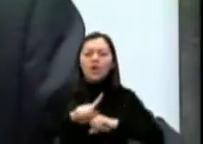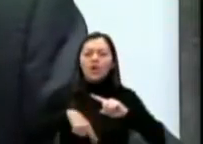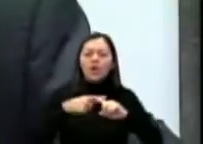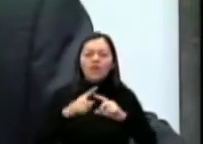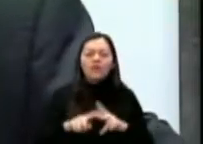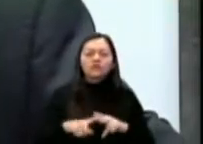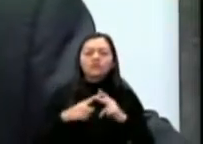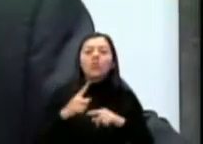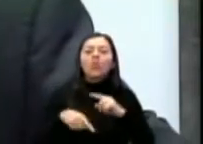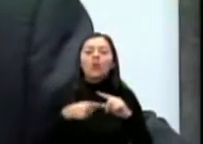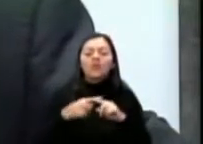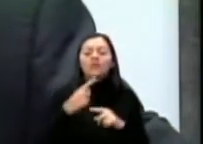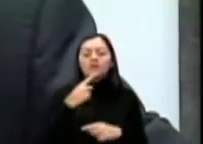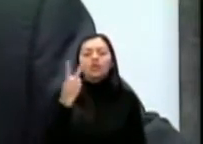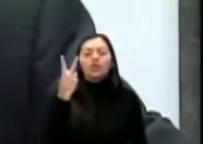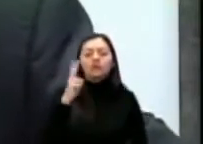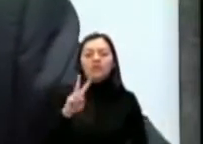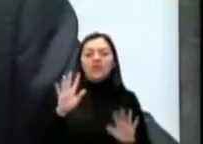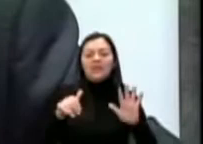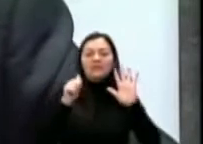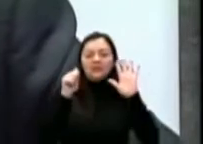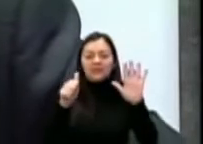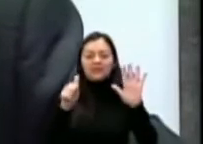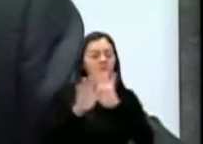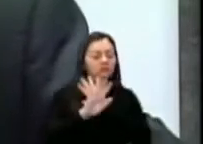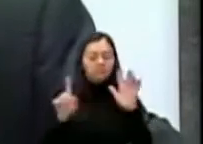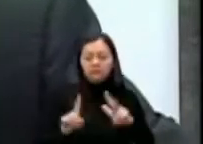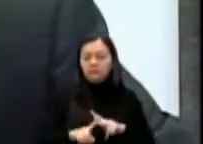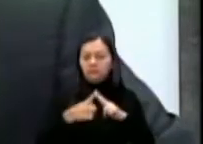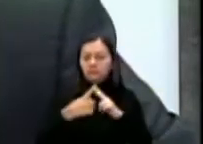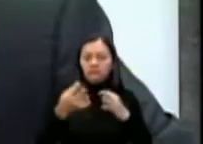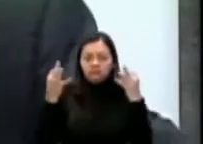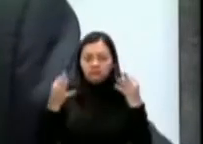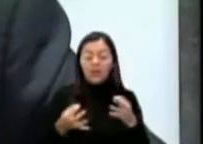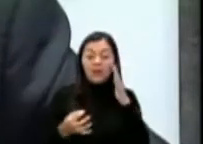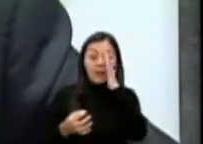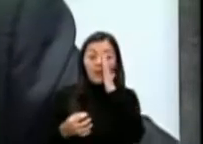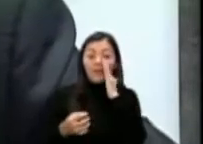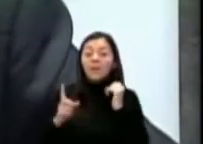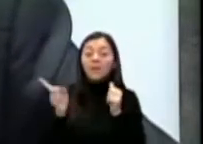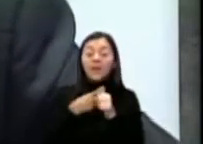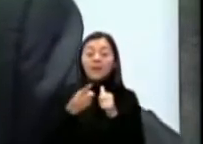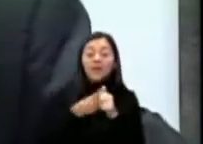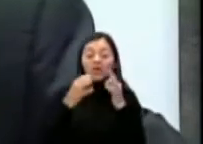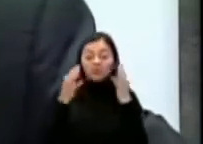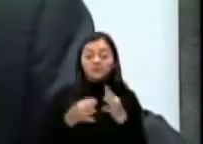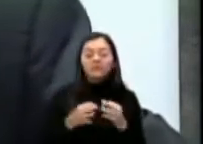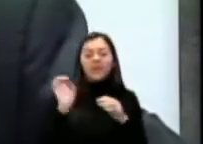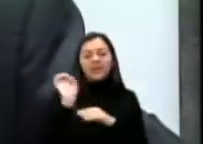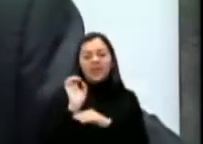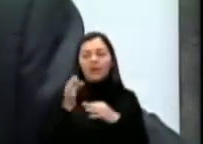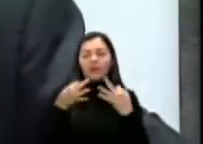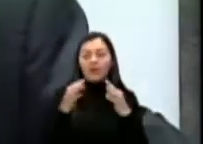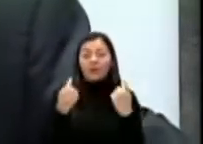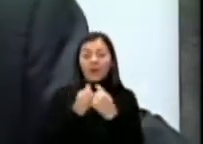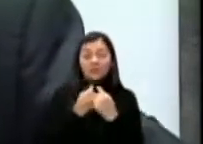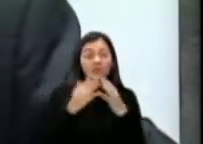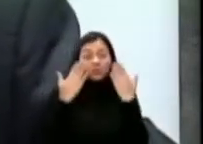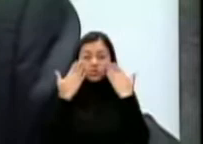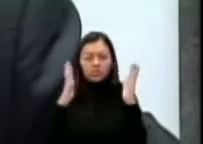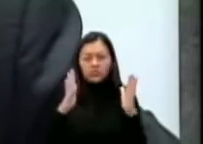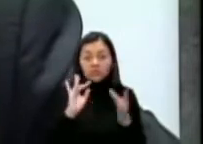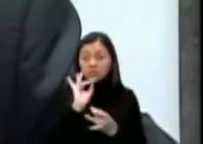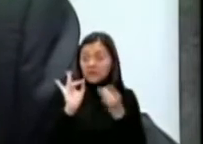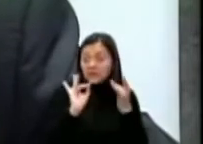operar la hidroeléctrica en el año 2016 dos fases me parece que la primera fase el primer trimestre no tengo la fecha exacta no quiero dar información imprecisa